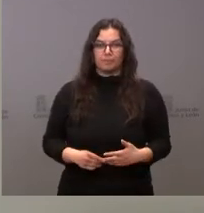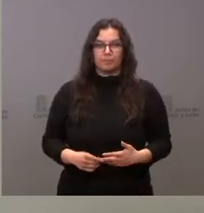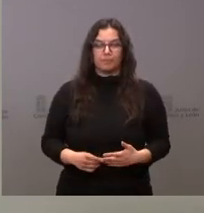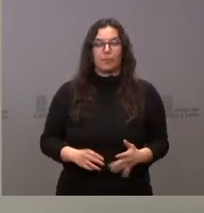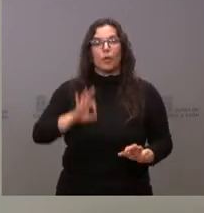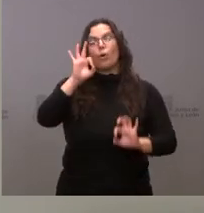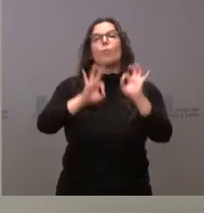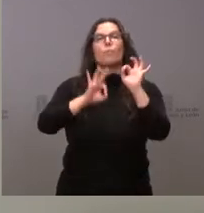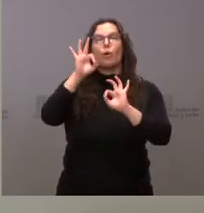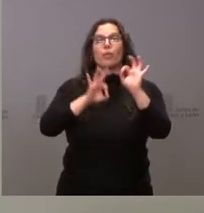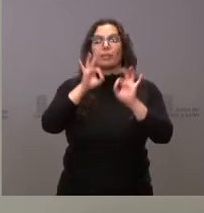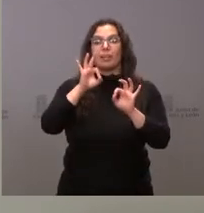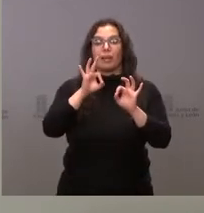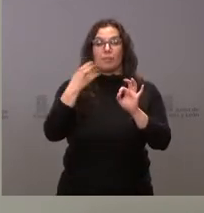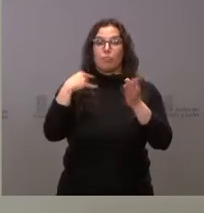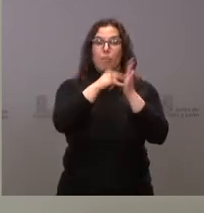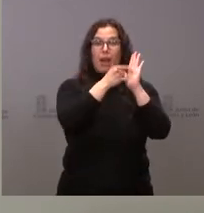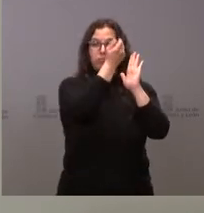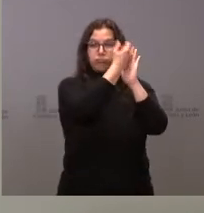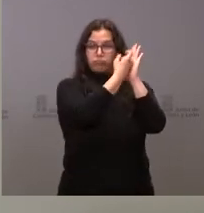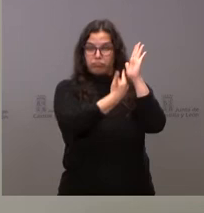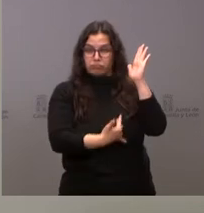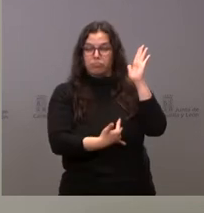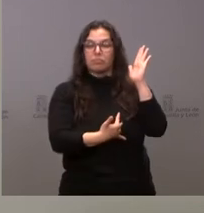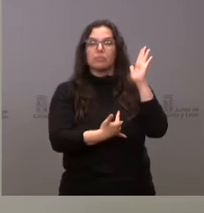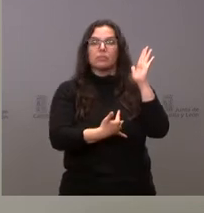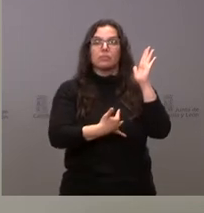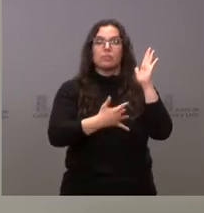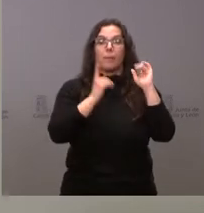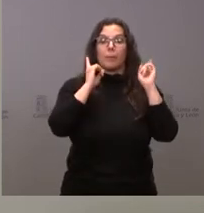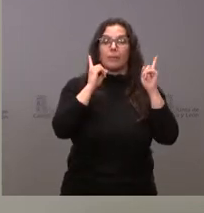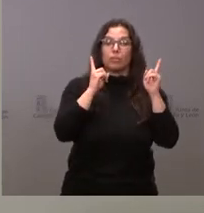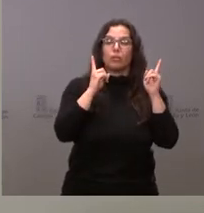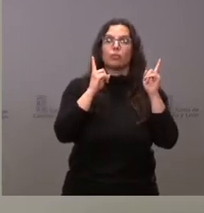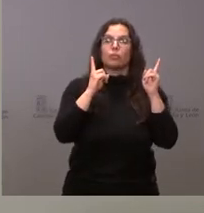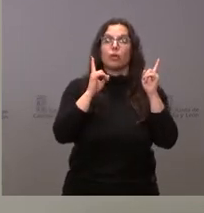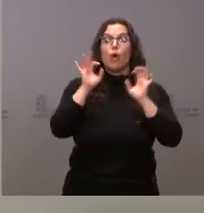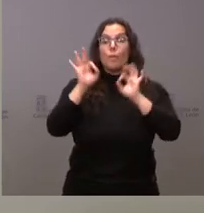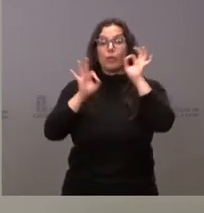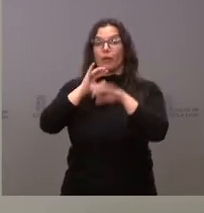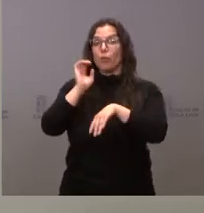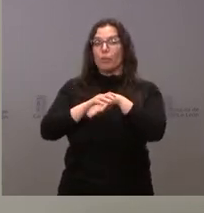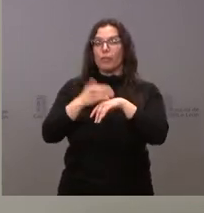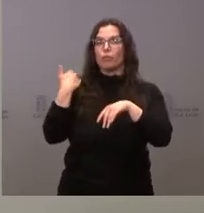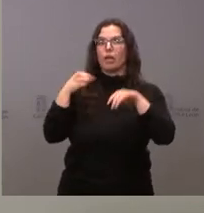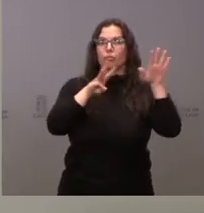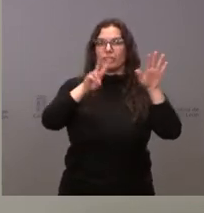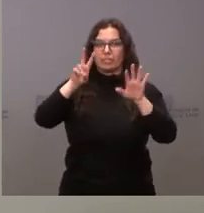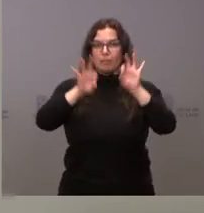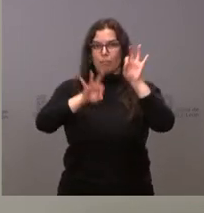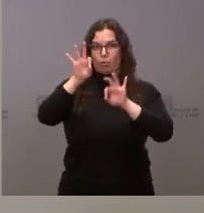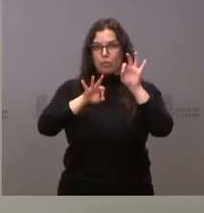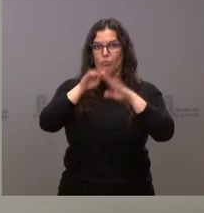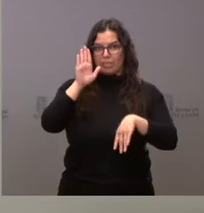porcentaje de ejecución del plan respecto a las previsiones iniciales ha sido por encima del 87%